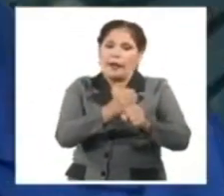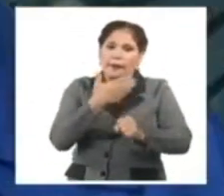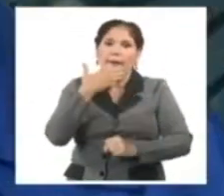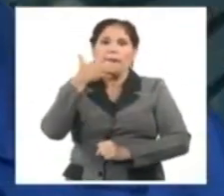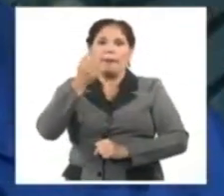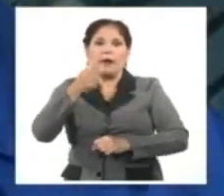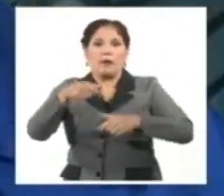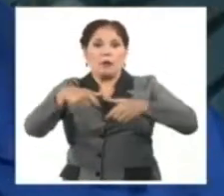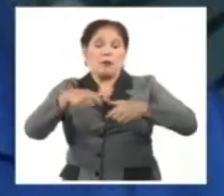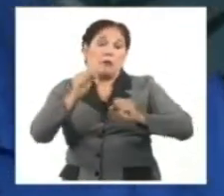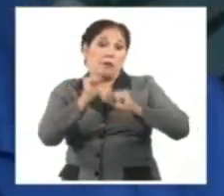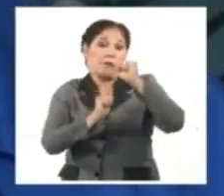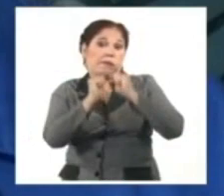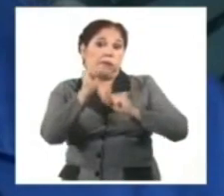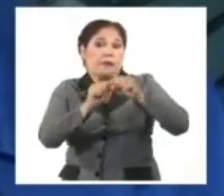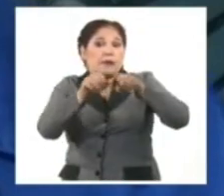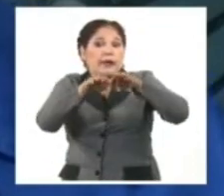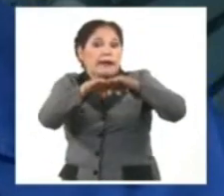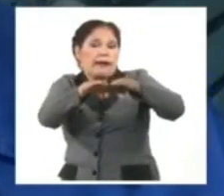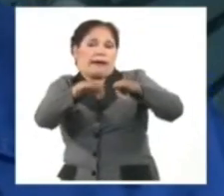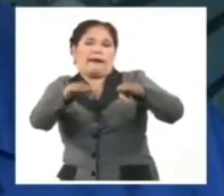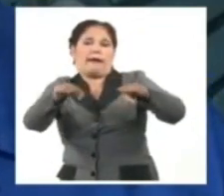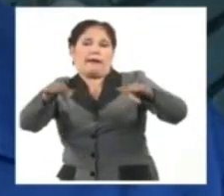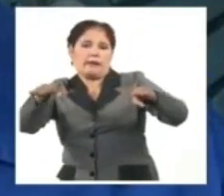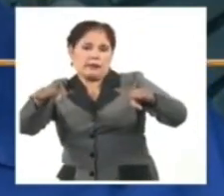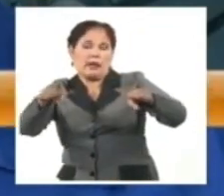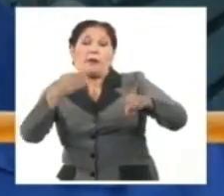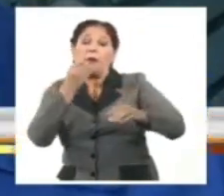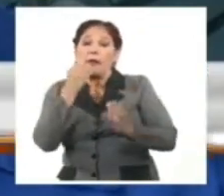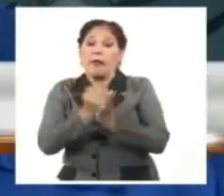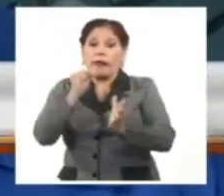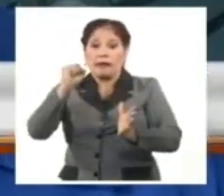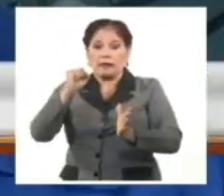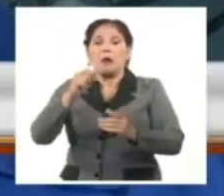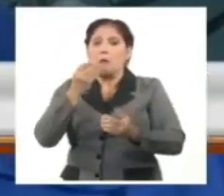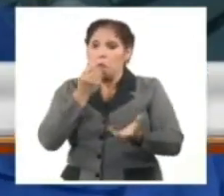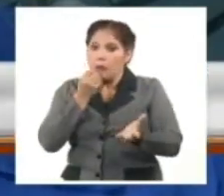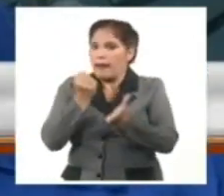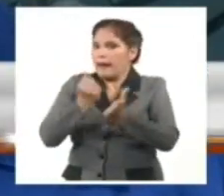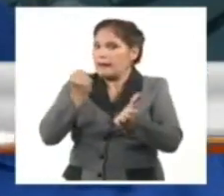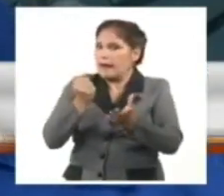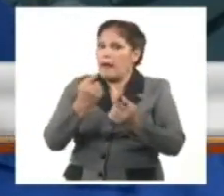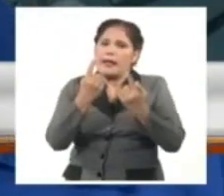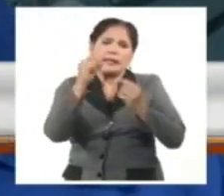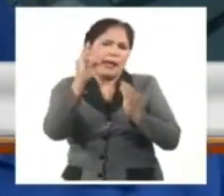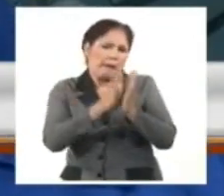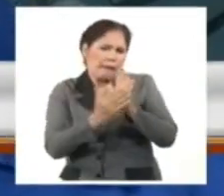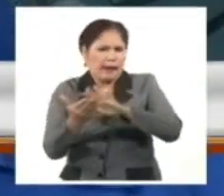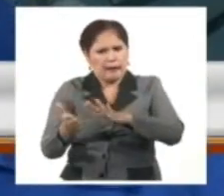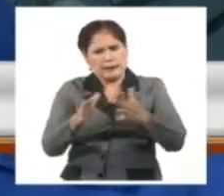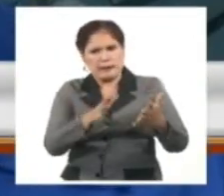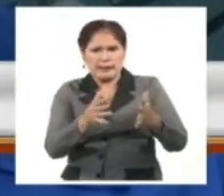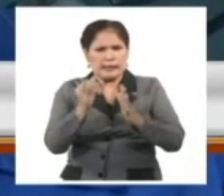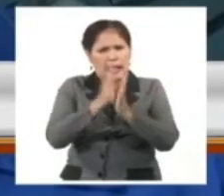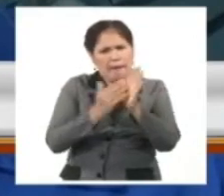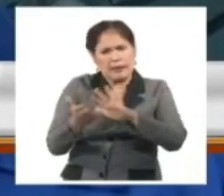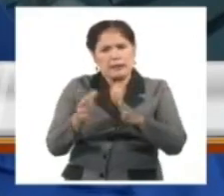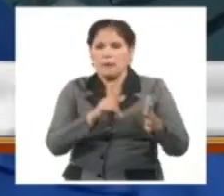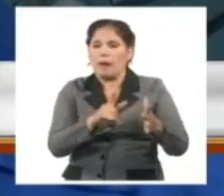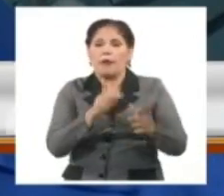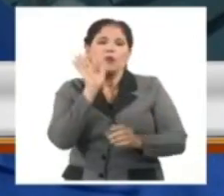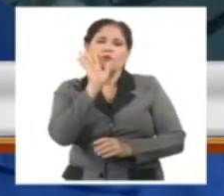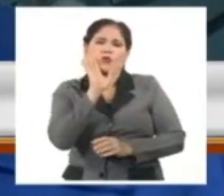máquinas muy estables y al ser muy estables, garantizarían por un tiempo, no sé, 6 meses, una máquina que en 6 meses no se